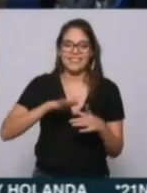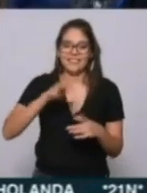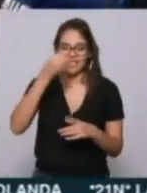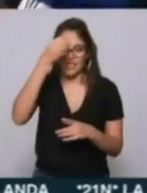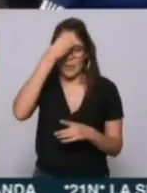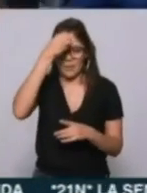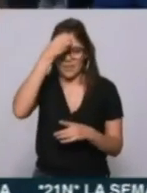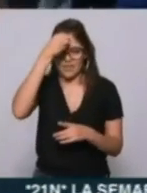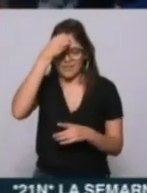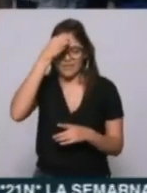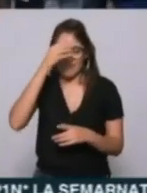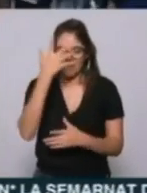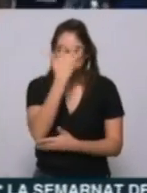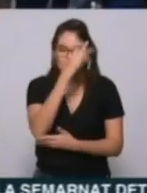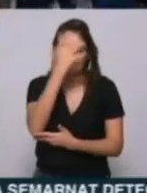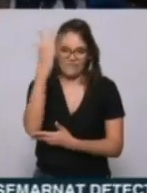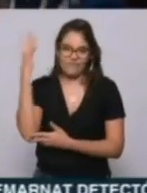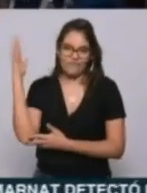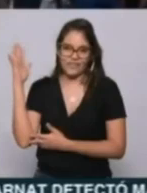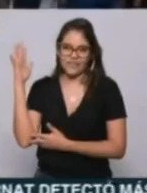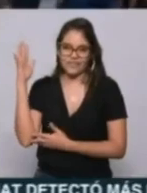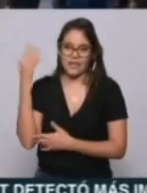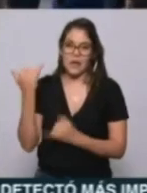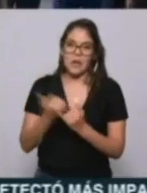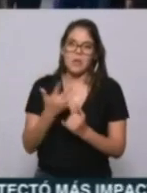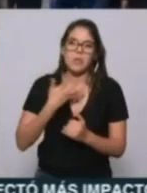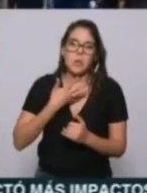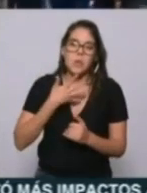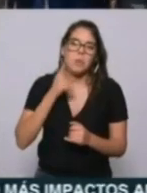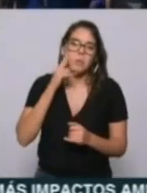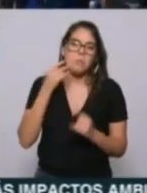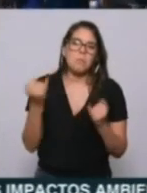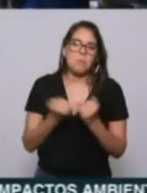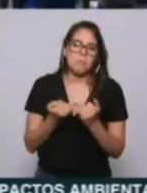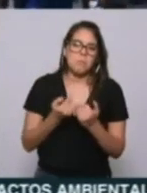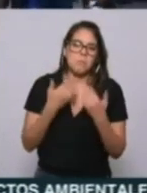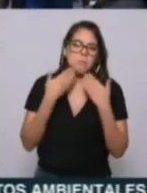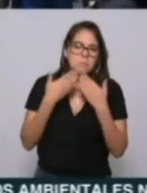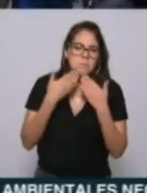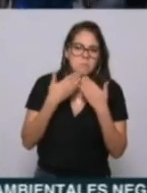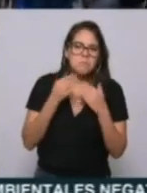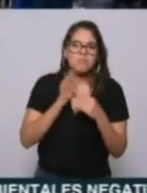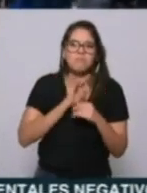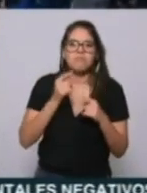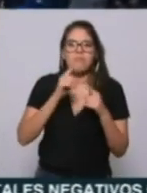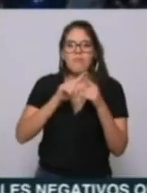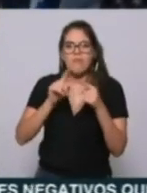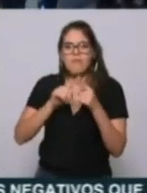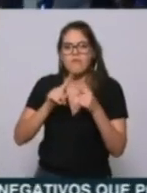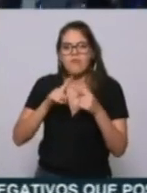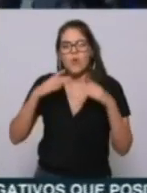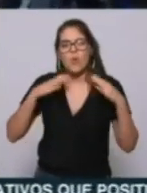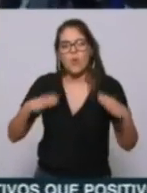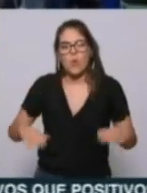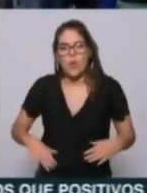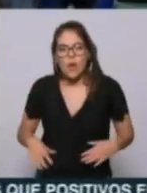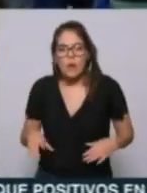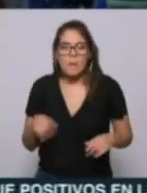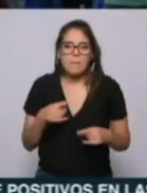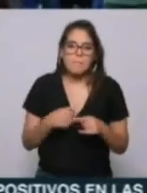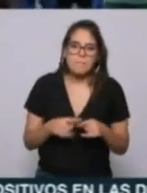Chapultepec. Entonces ahí pues estarás en columpios, lo cual es bueno en el sentido de que trabajas diferentes músculos de las